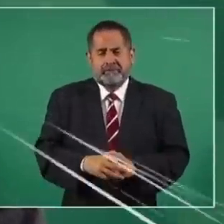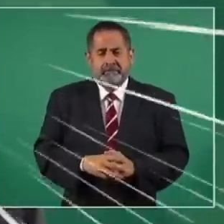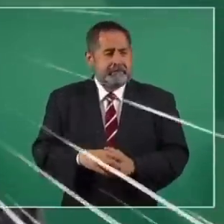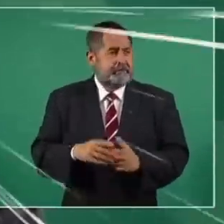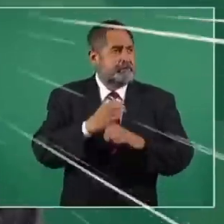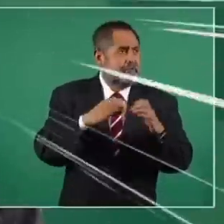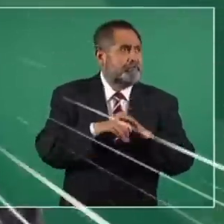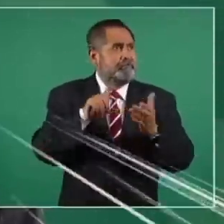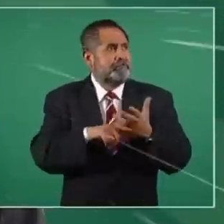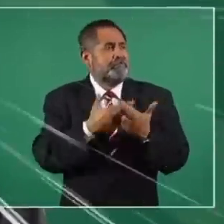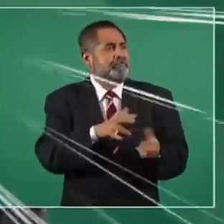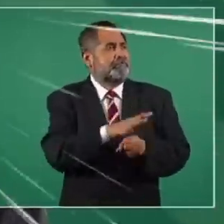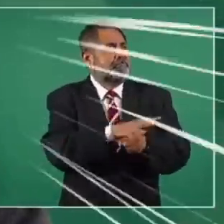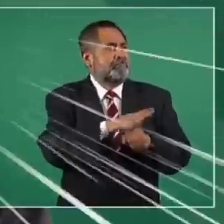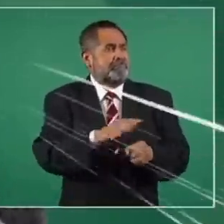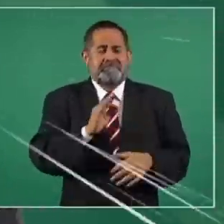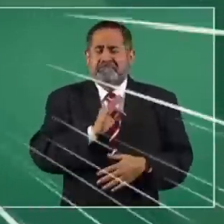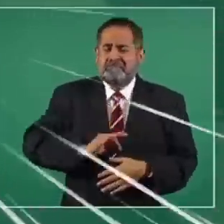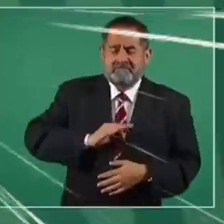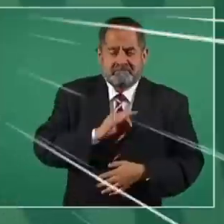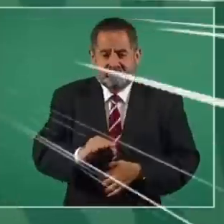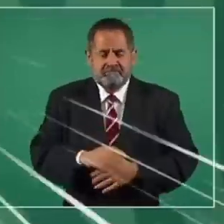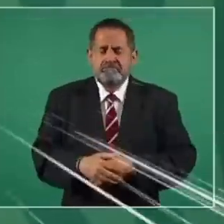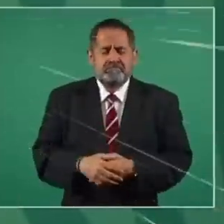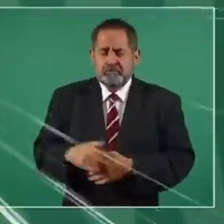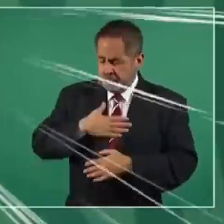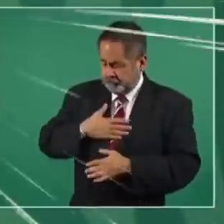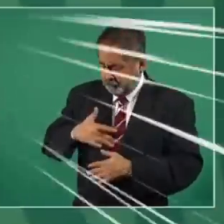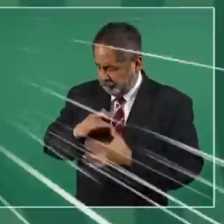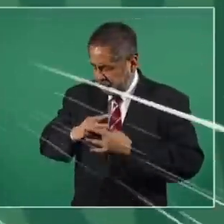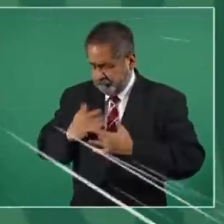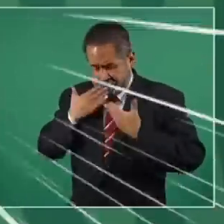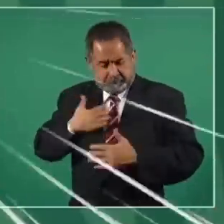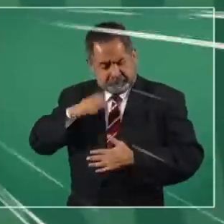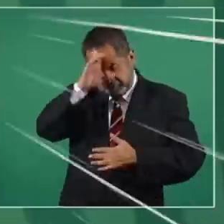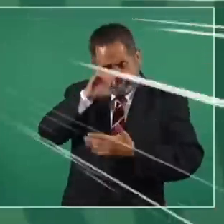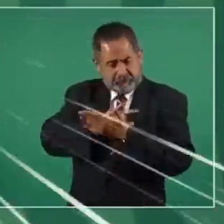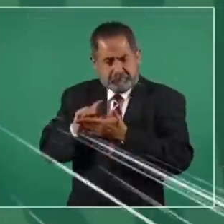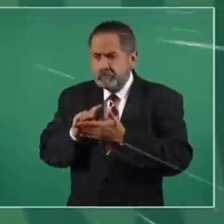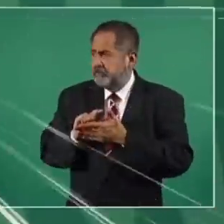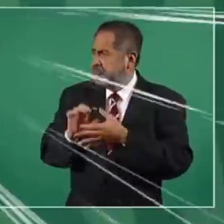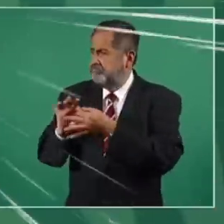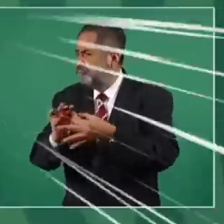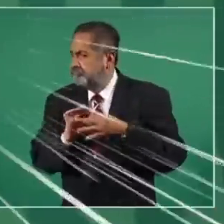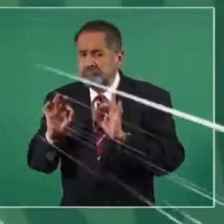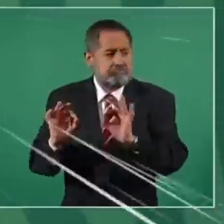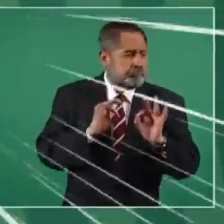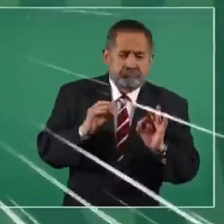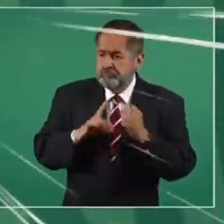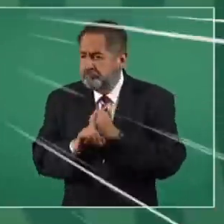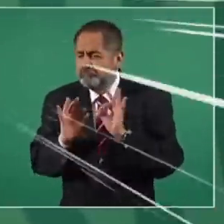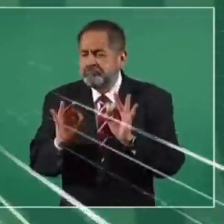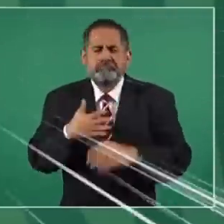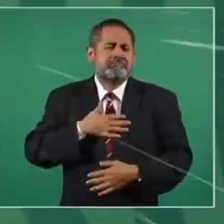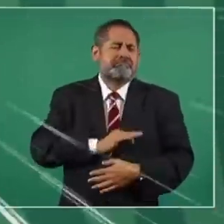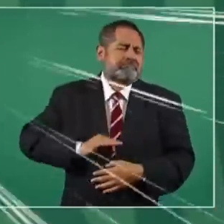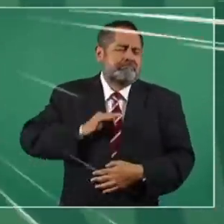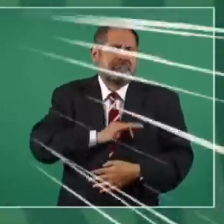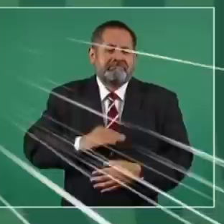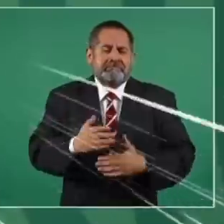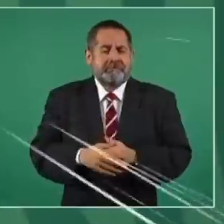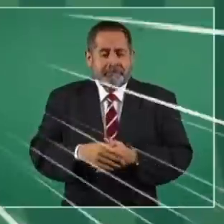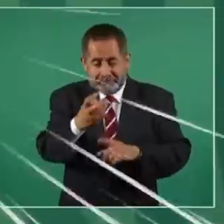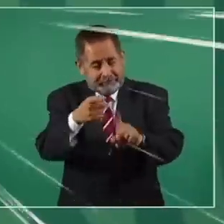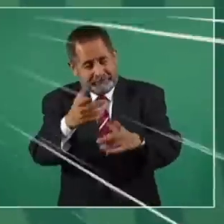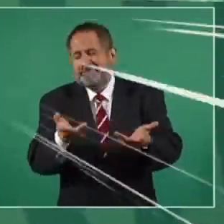sin bienes materiales. Ser feliz es estar bien con uno mismo, estar bien con nuestra conciencia, estar bien con el prójimo. Entonces,